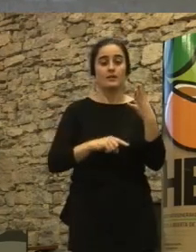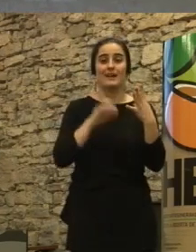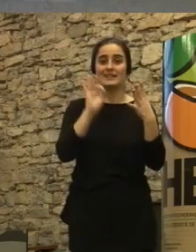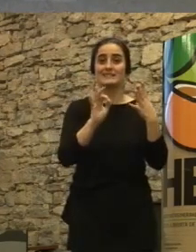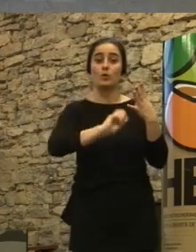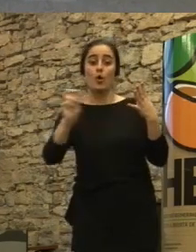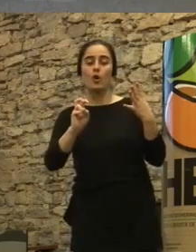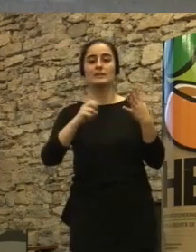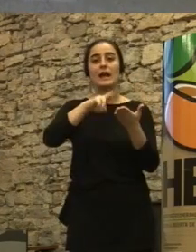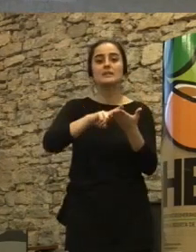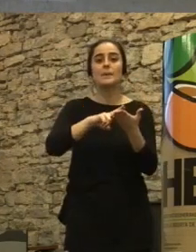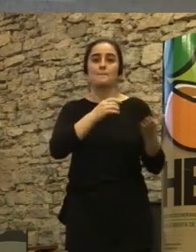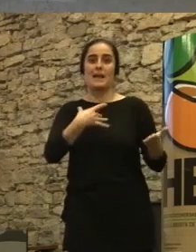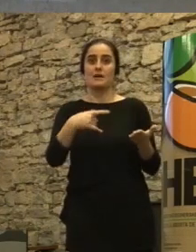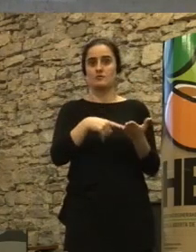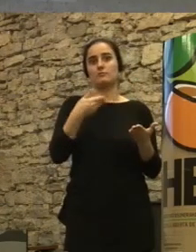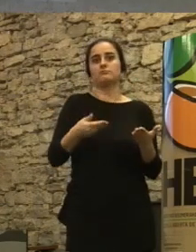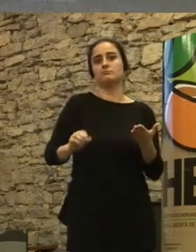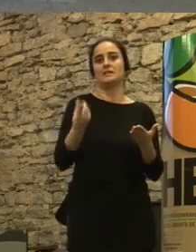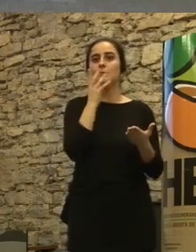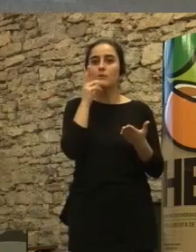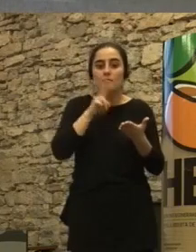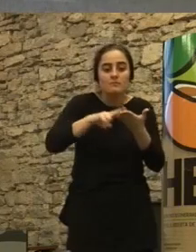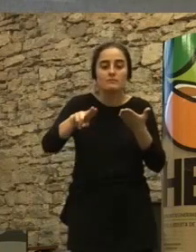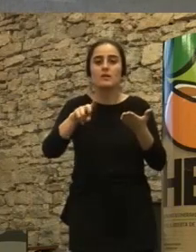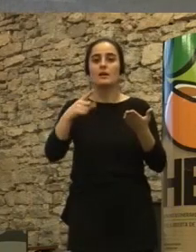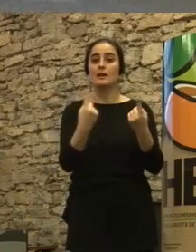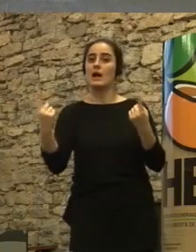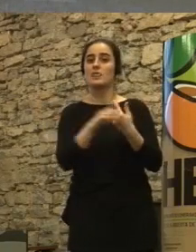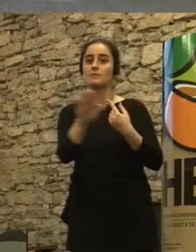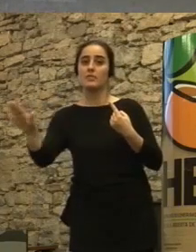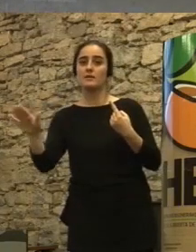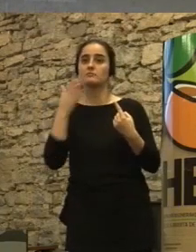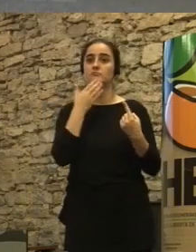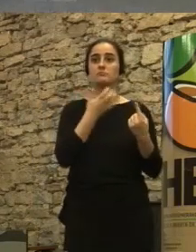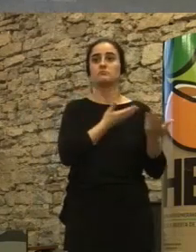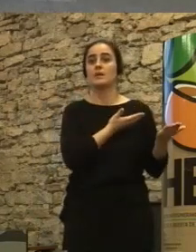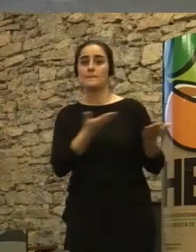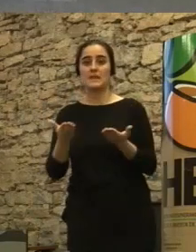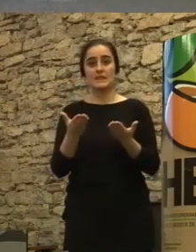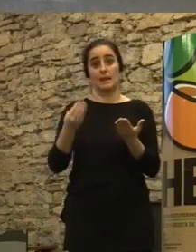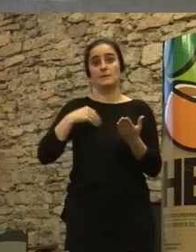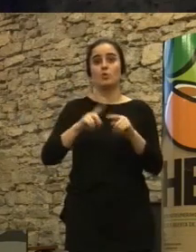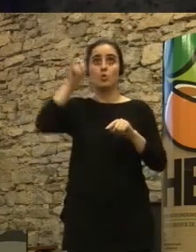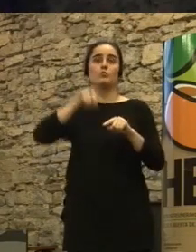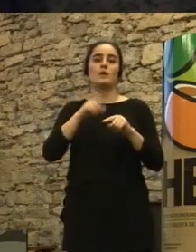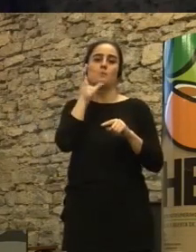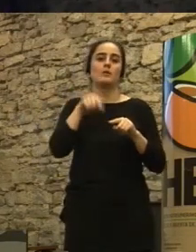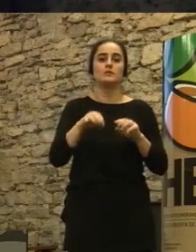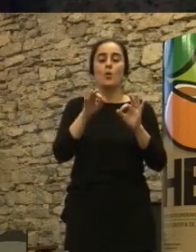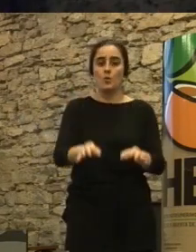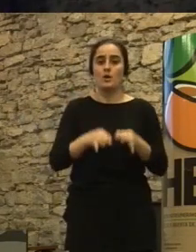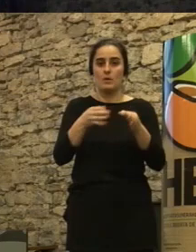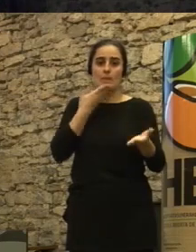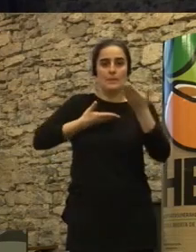son las importantes, uh-huh. en las que el vecino o la vecina que nos invita a hacer esto en su comunidad, porque esto siempre viene